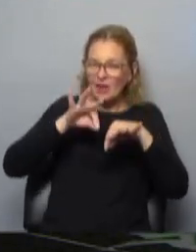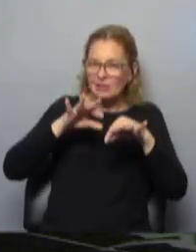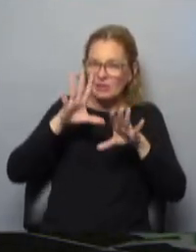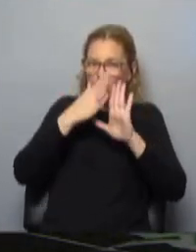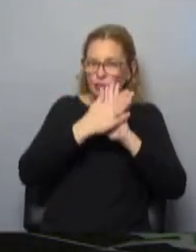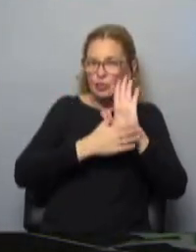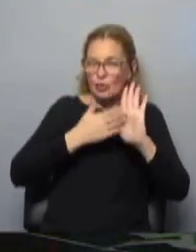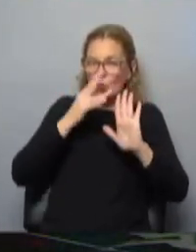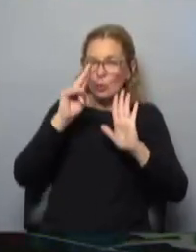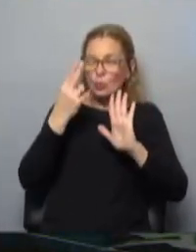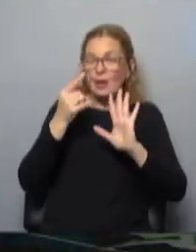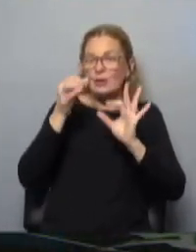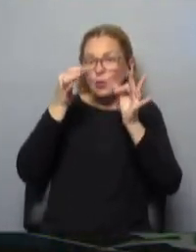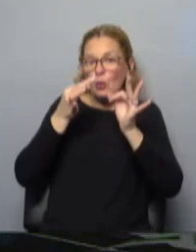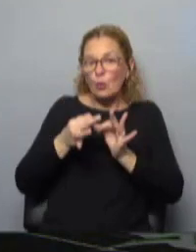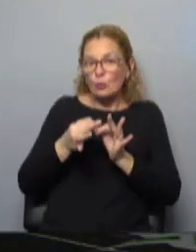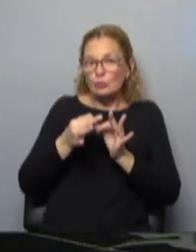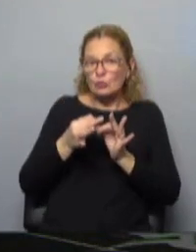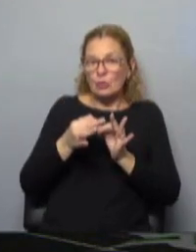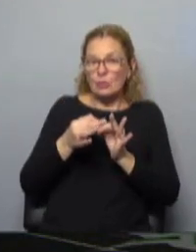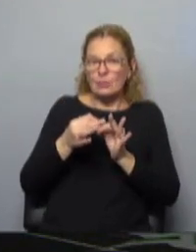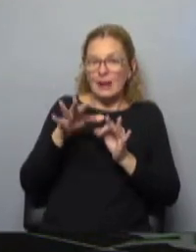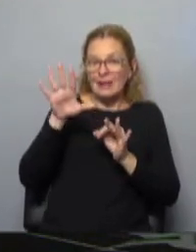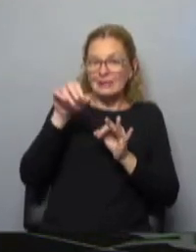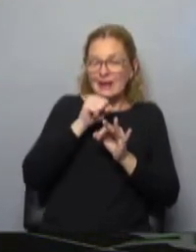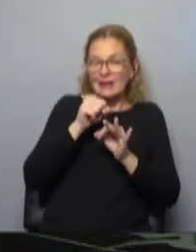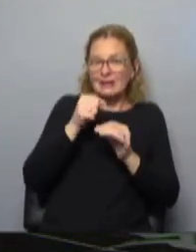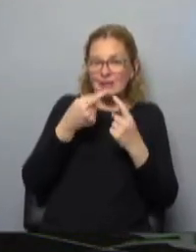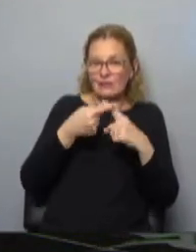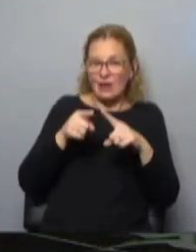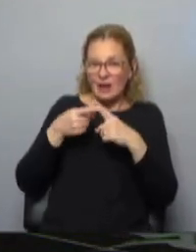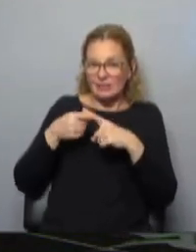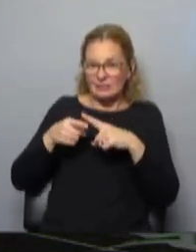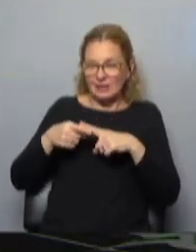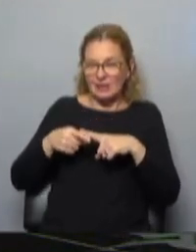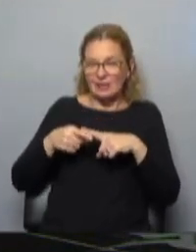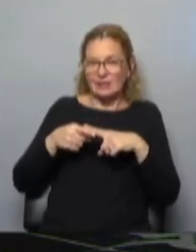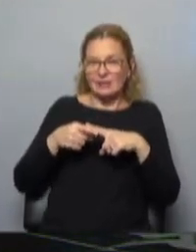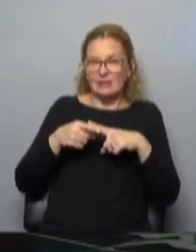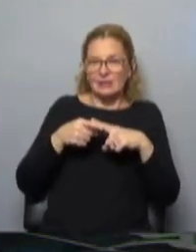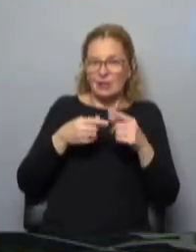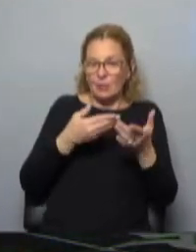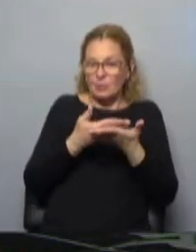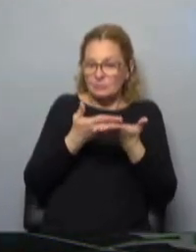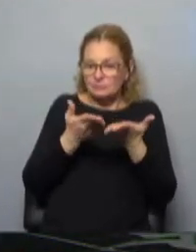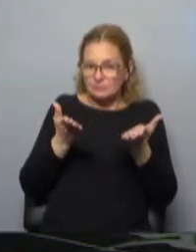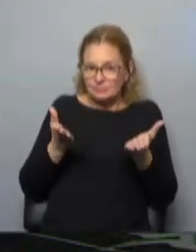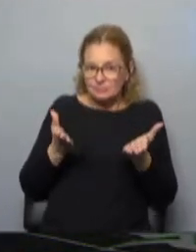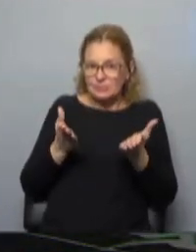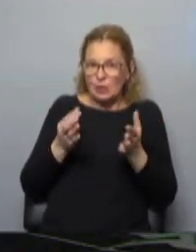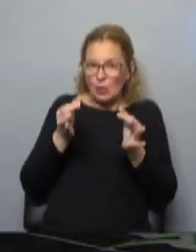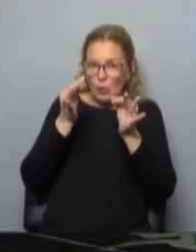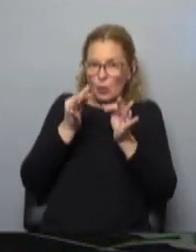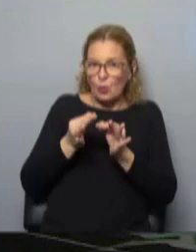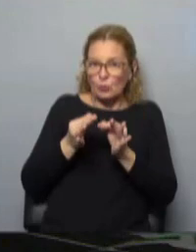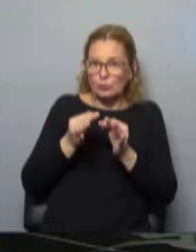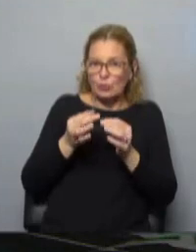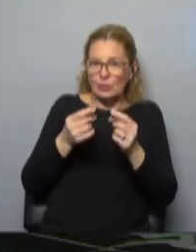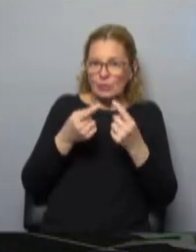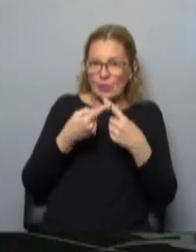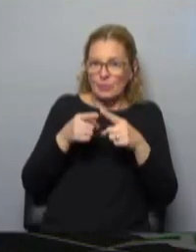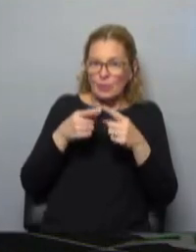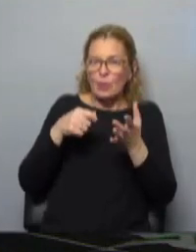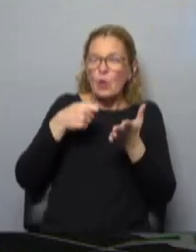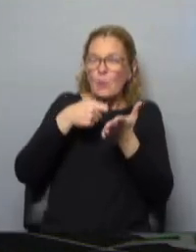todo el país y justamente la procesa para extraer distintas tendencias en relación a distintas dimensiones que hacen justamente a la variable de